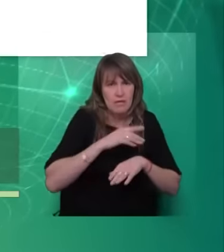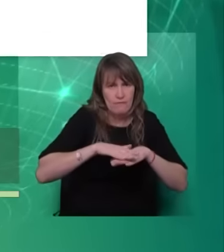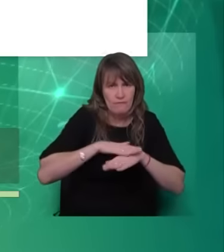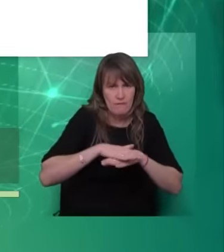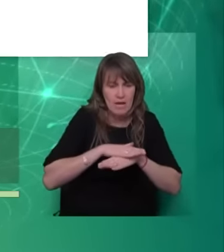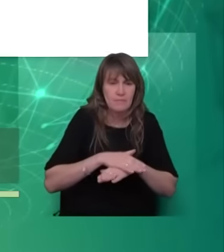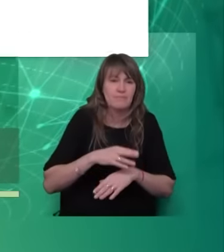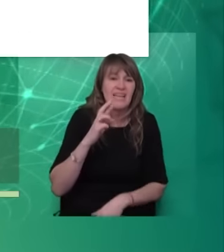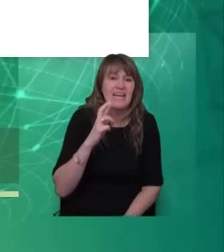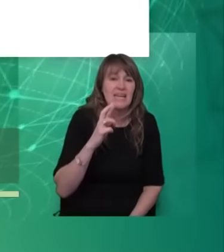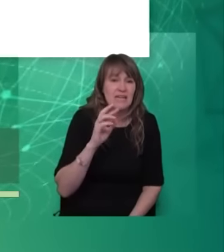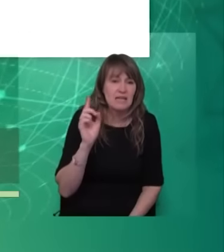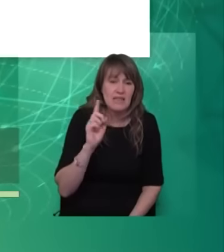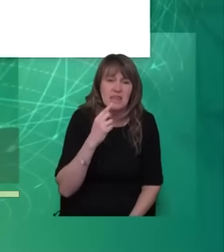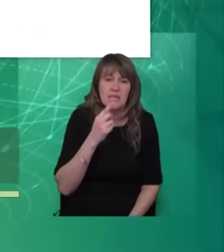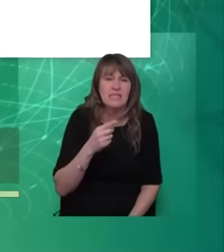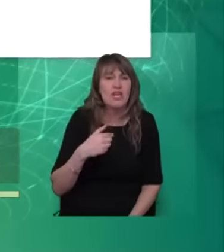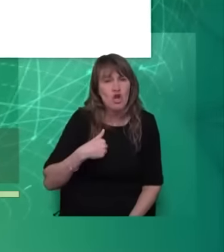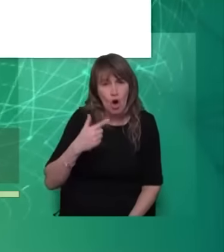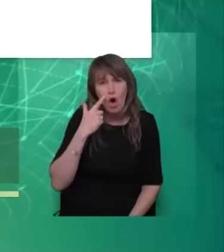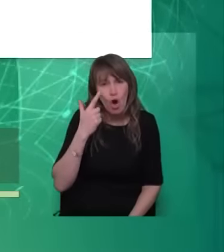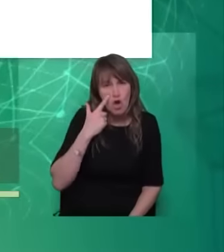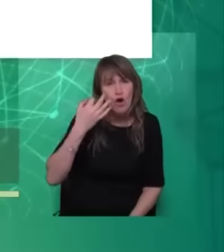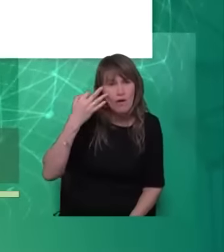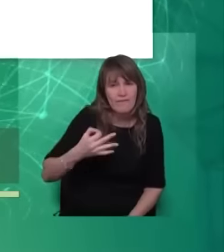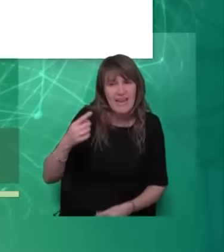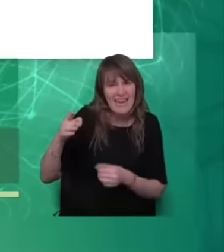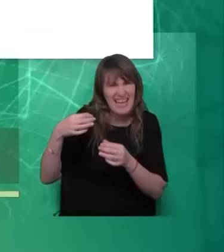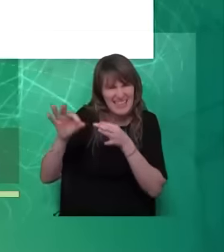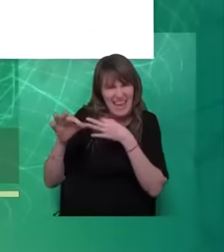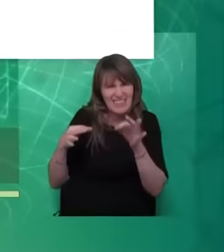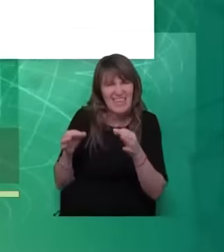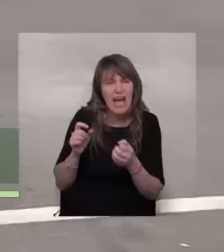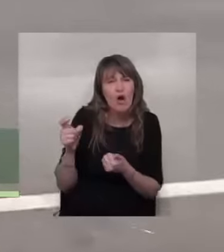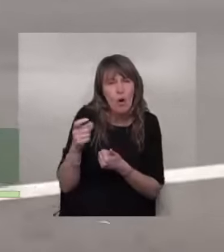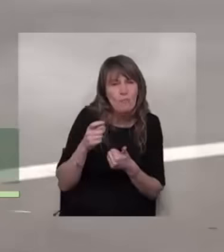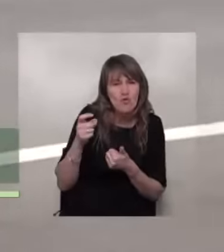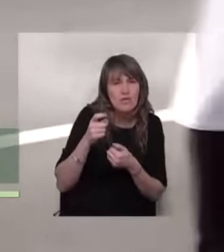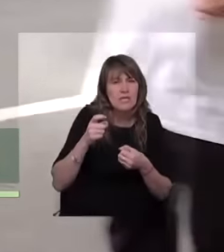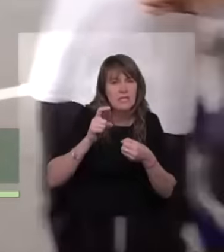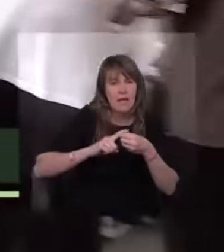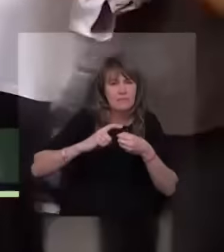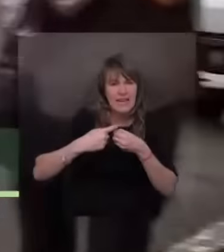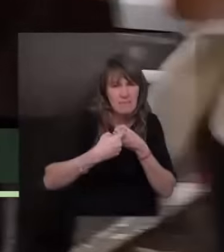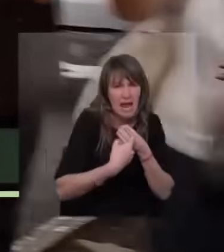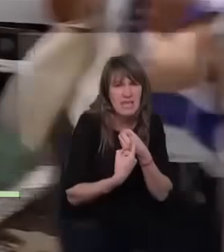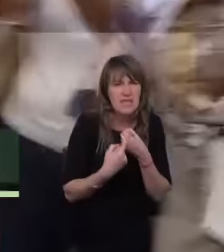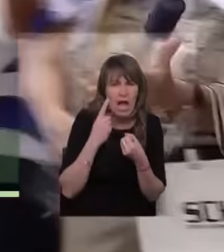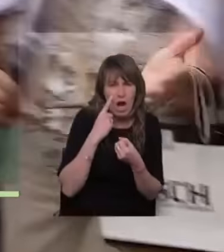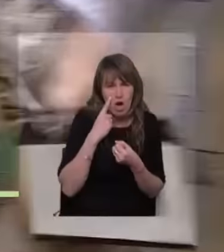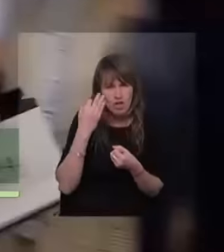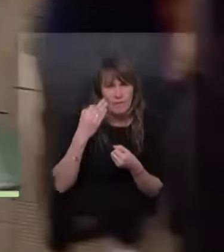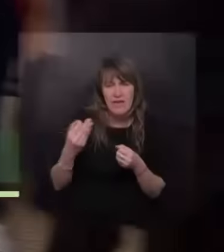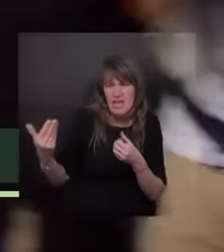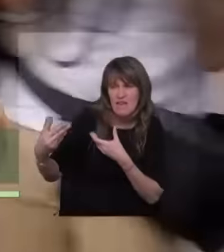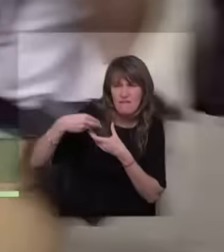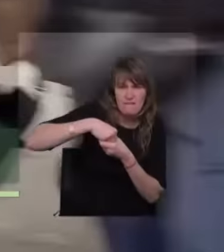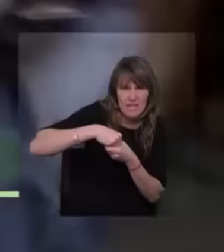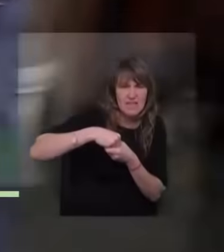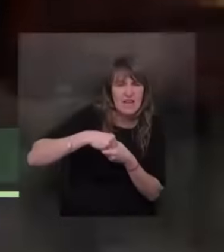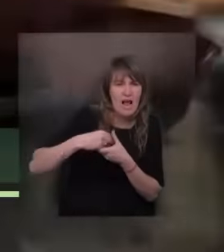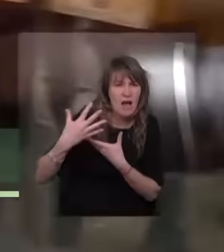nombrar a ripol la ex fiscal agregó que conoce muy bien las estrategias de los comunistas y gremialistas quienes según acotó se infiltran destruyen y